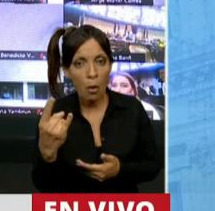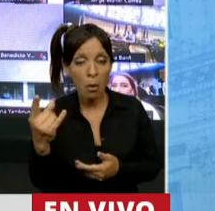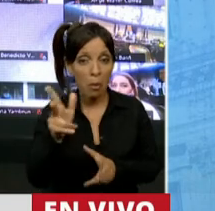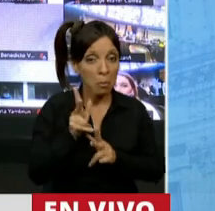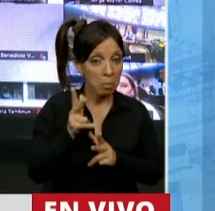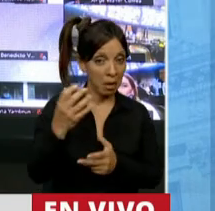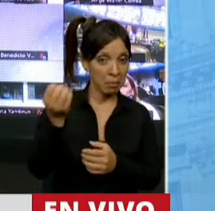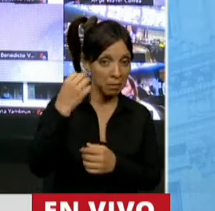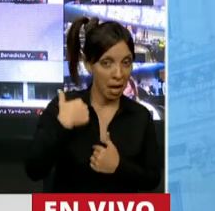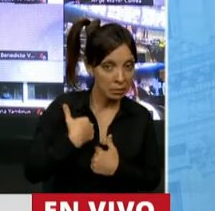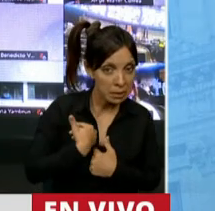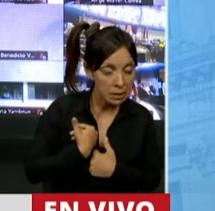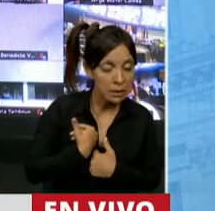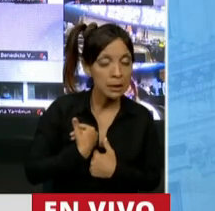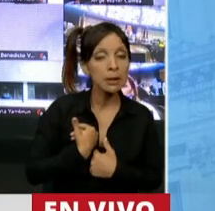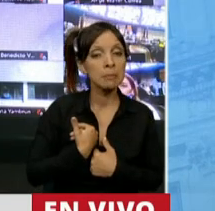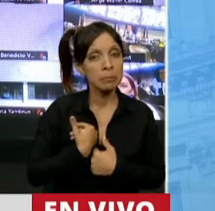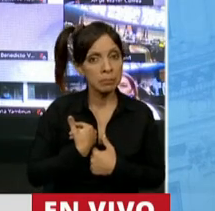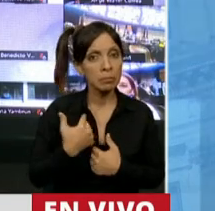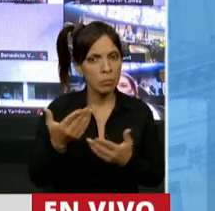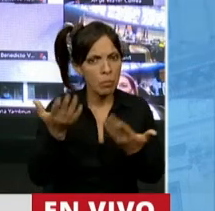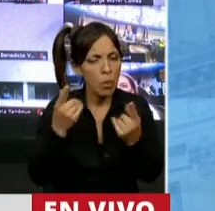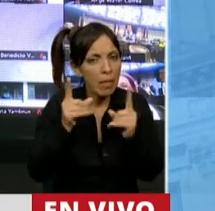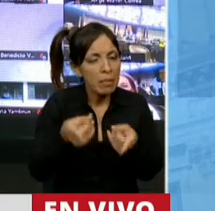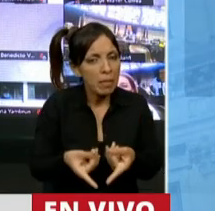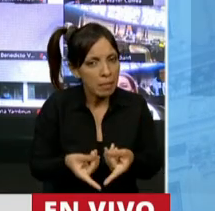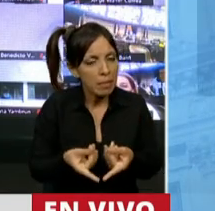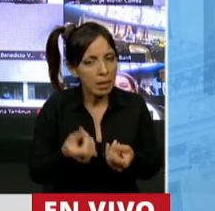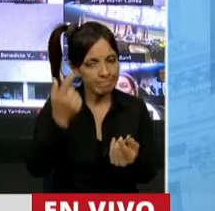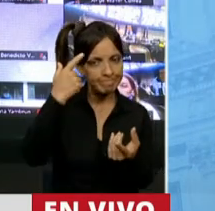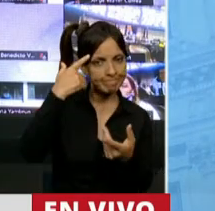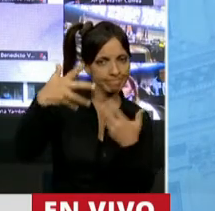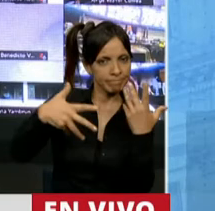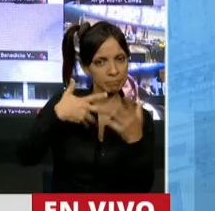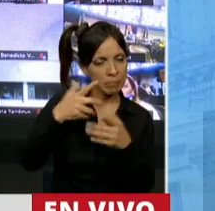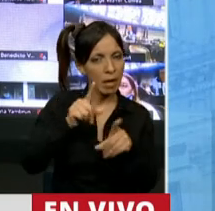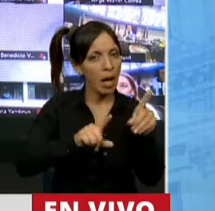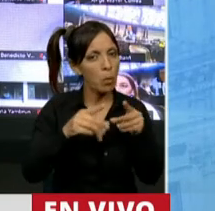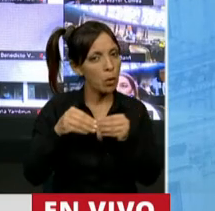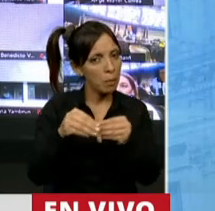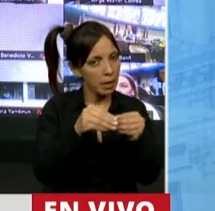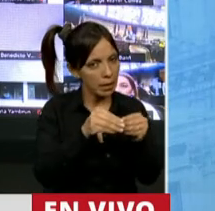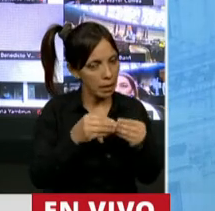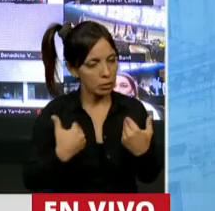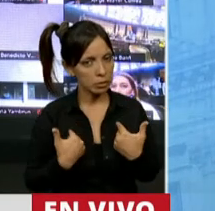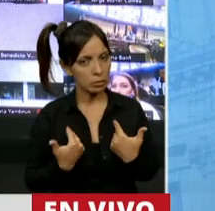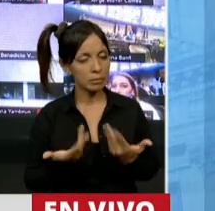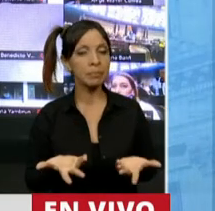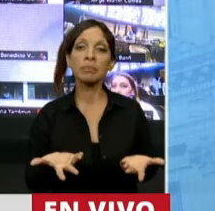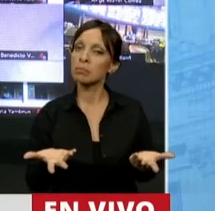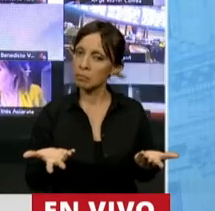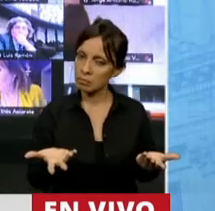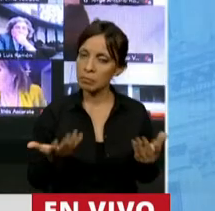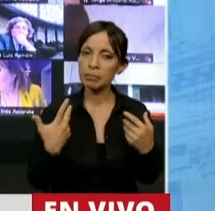propinó, incluso puede haber llegado a confundir a alguno de mis pares. Y por eso